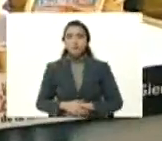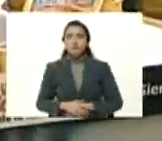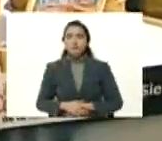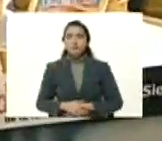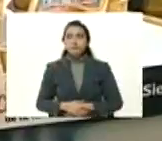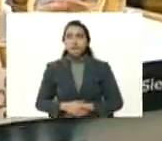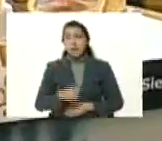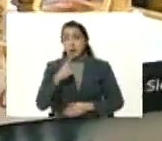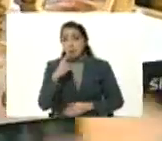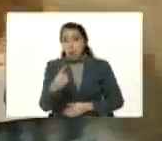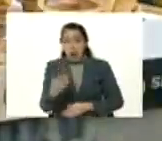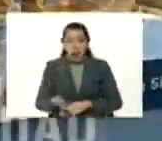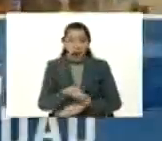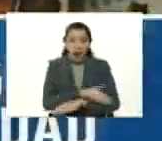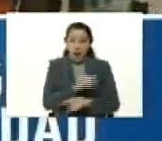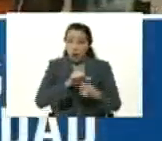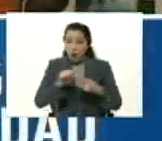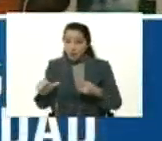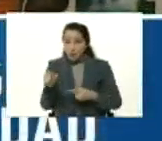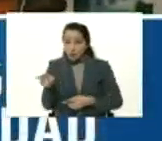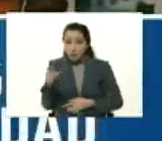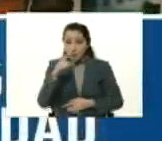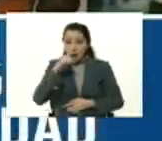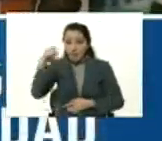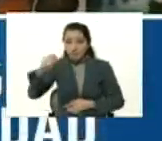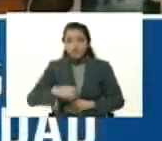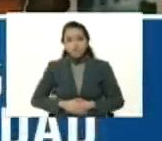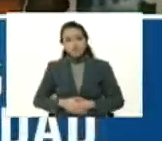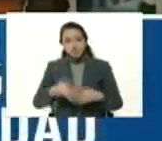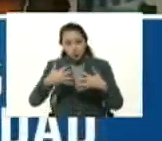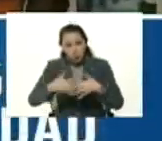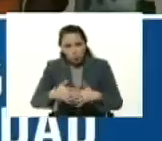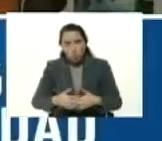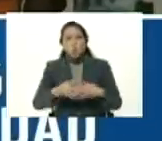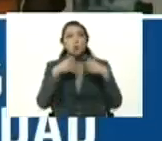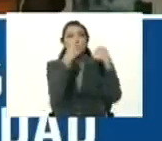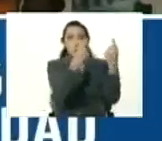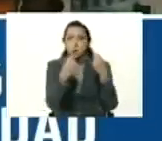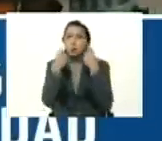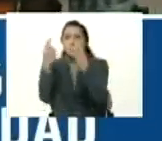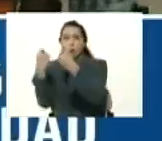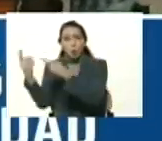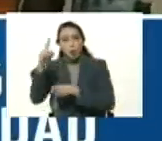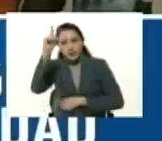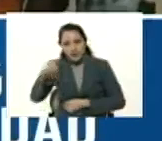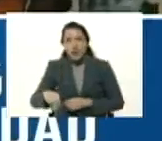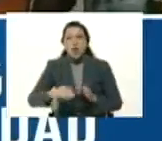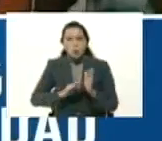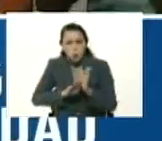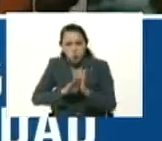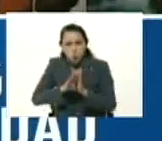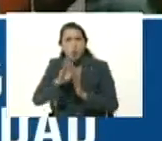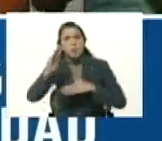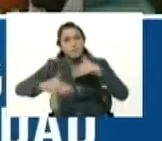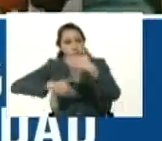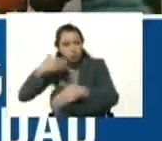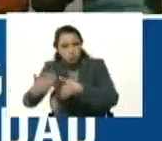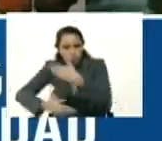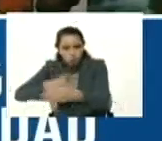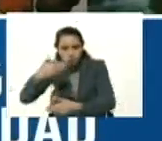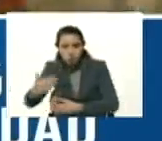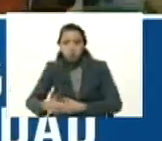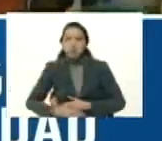lo que usted comentaba hace una semana, de que este sector tiene capacidad de exportación. En la medida en que aumente su producción, aumente su